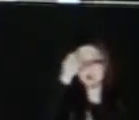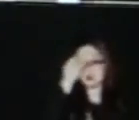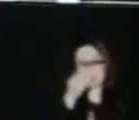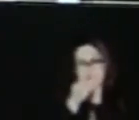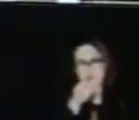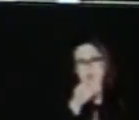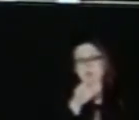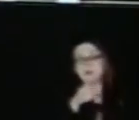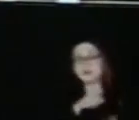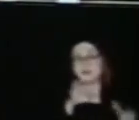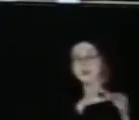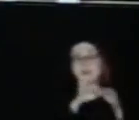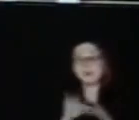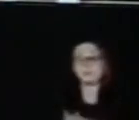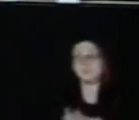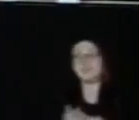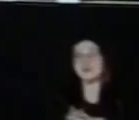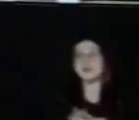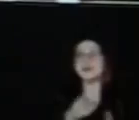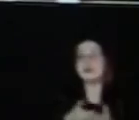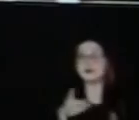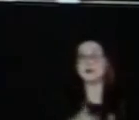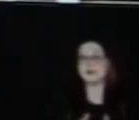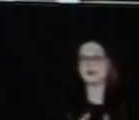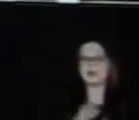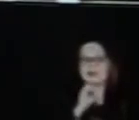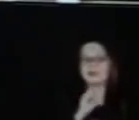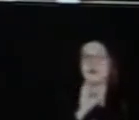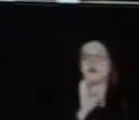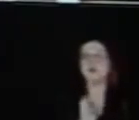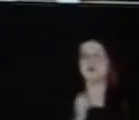periodo, y apenas el